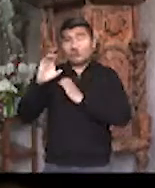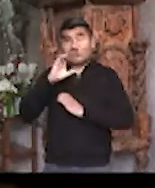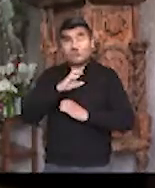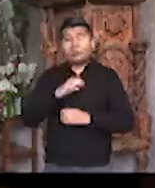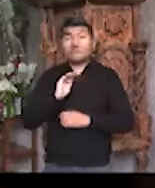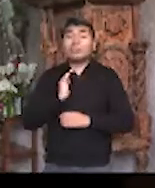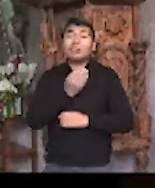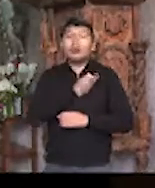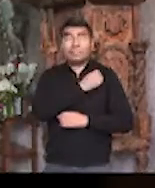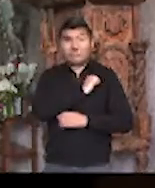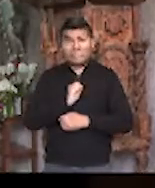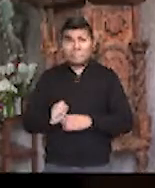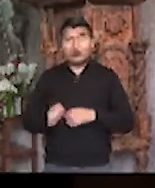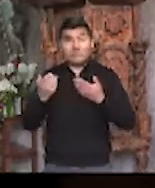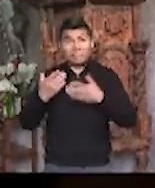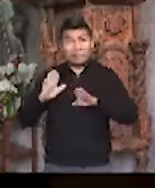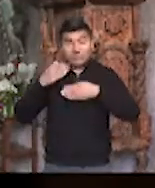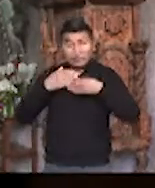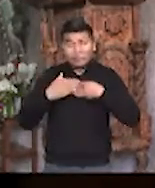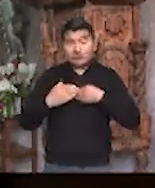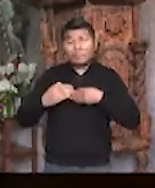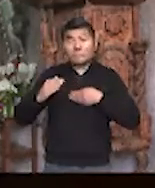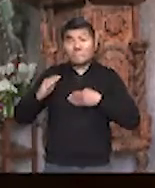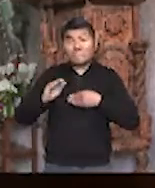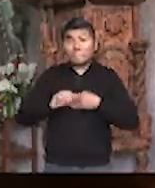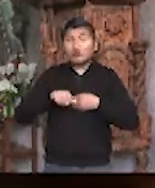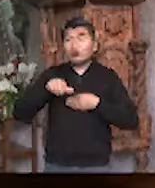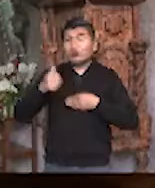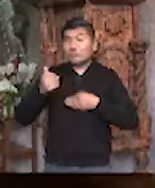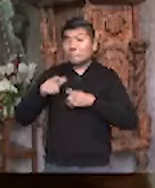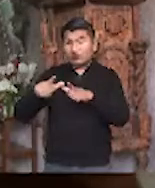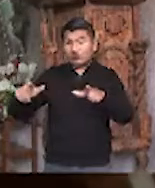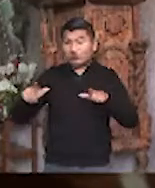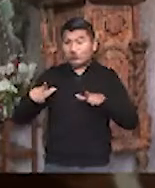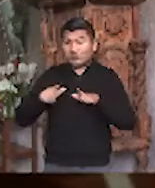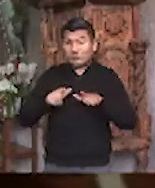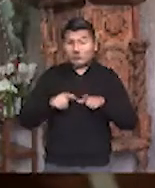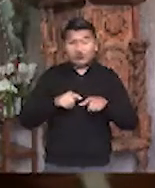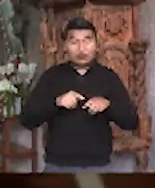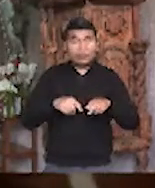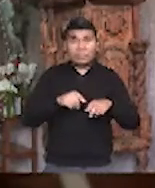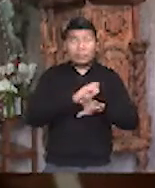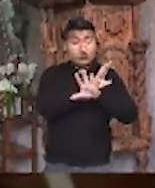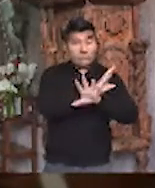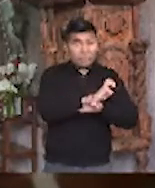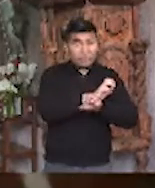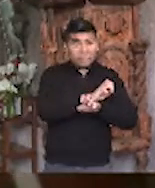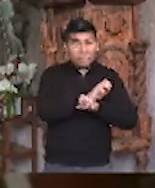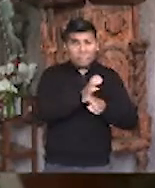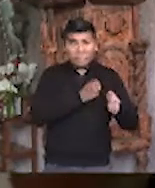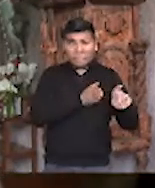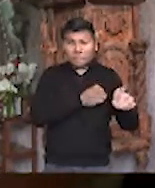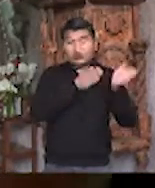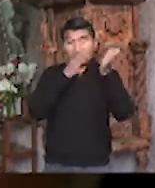hemos pasado al otro lado de lo ordinario para encontrarnos en este